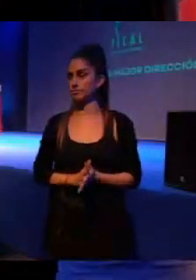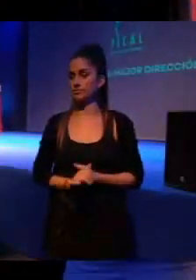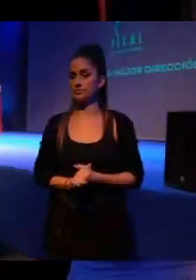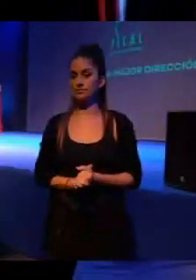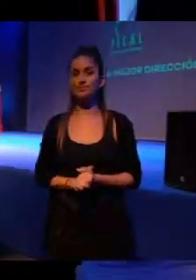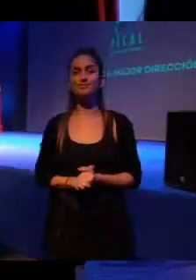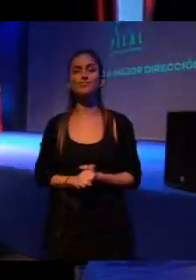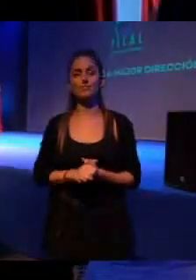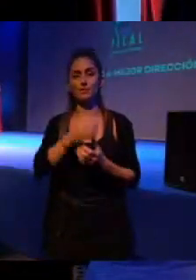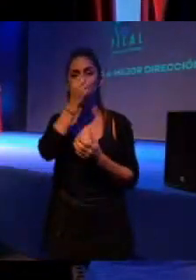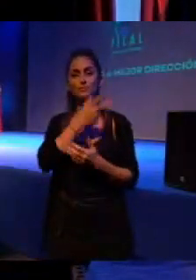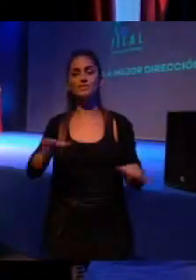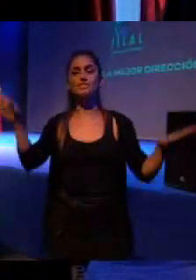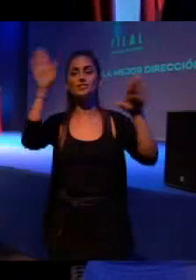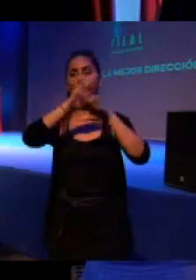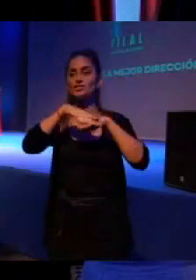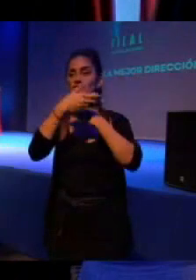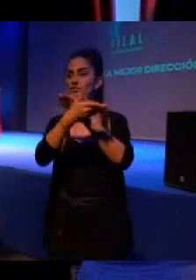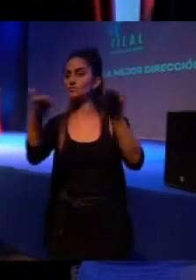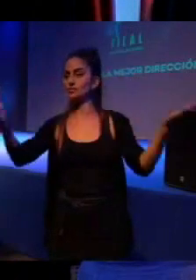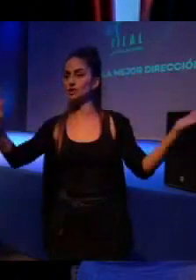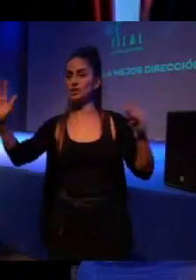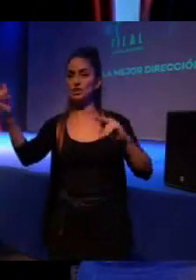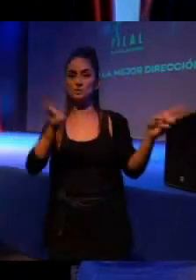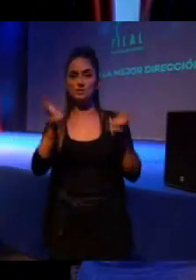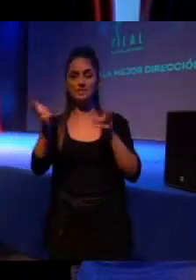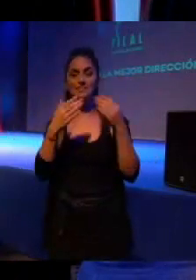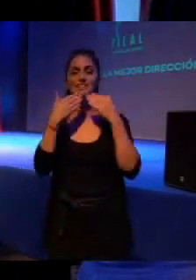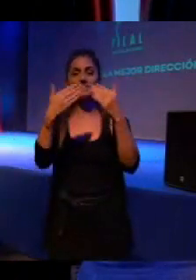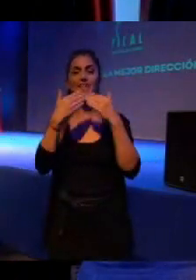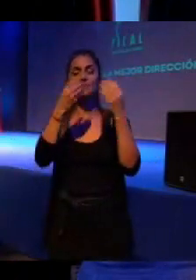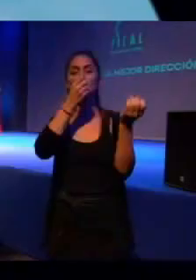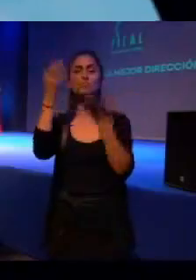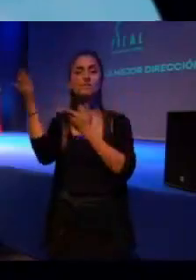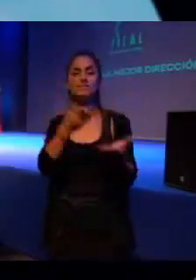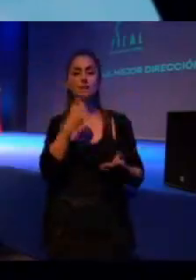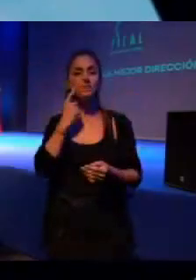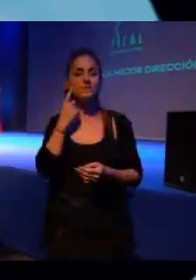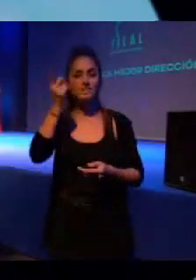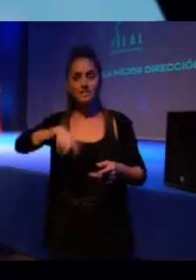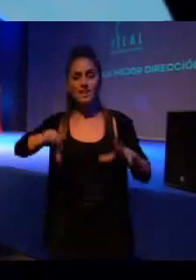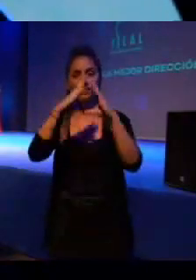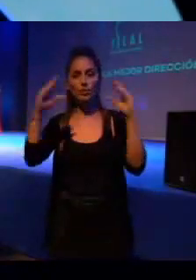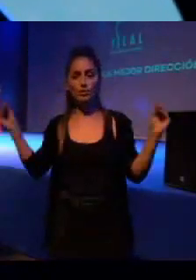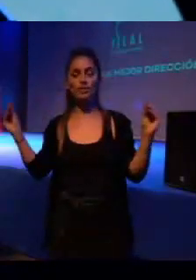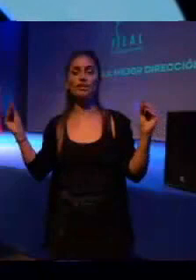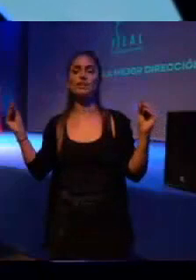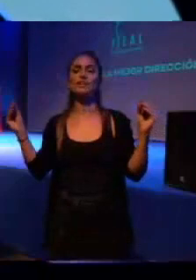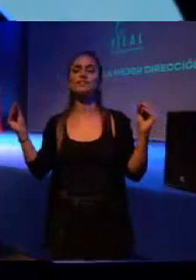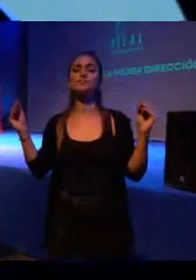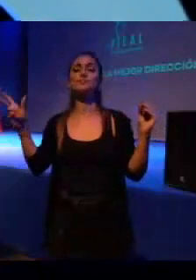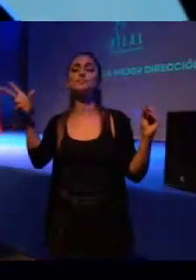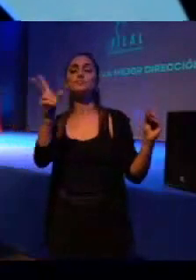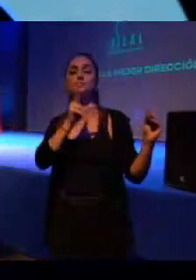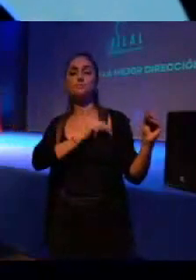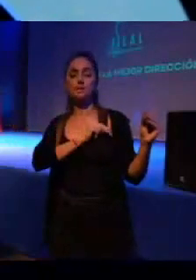Muy buenas noches a todas las personas presentes, muchísimas gracias. Bienvenida a Almería y Andalucía. Y el premio a